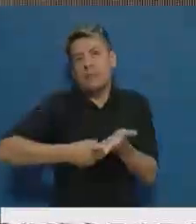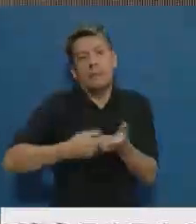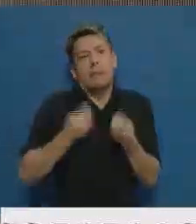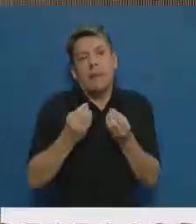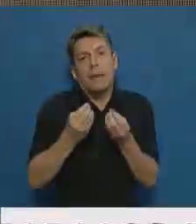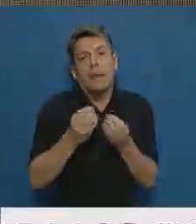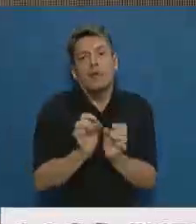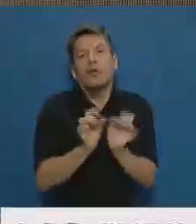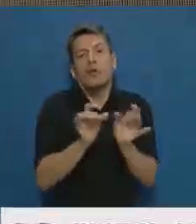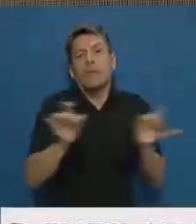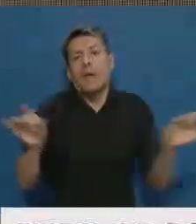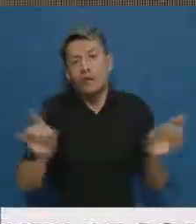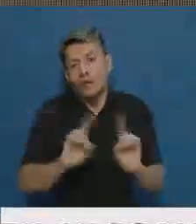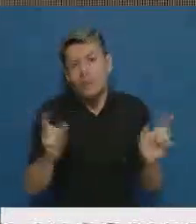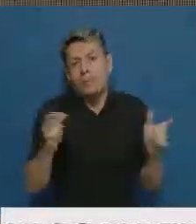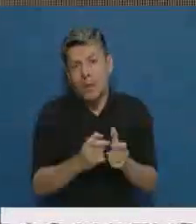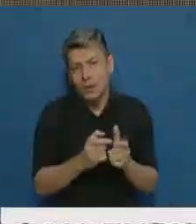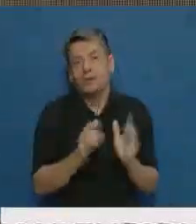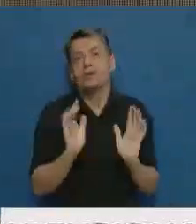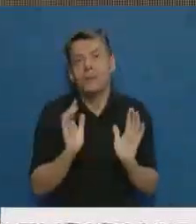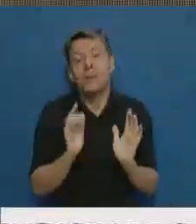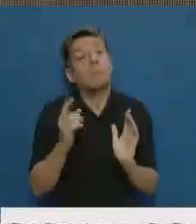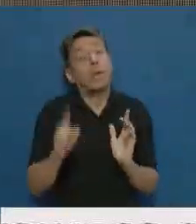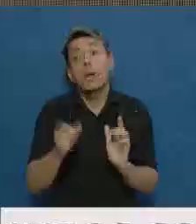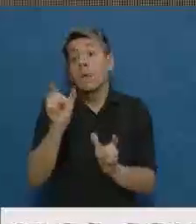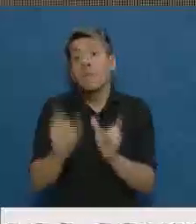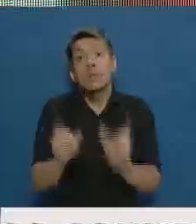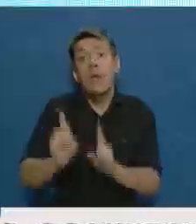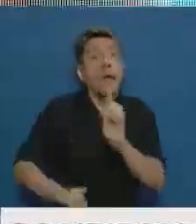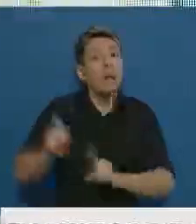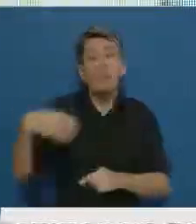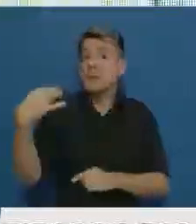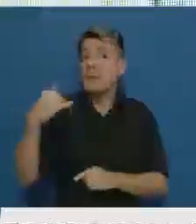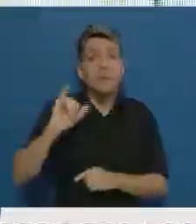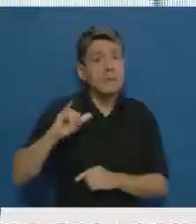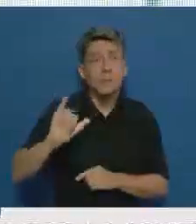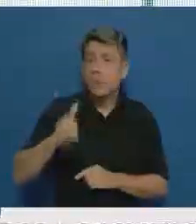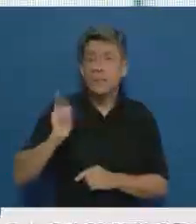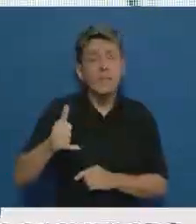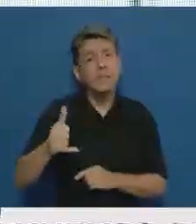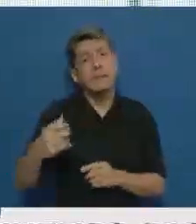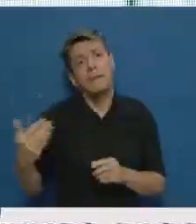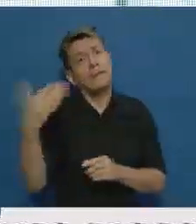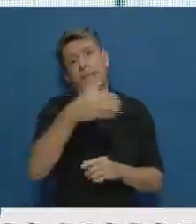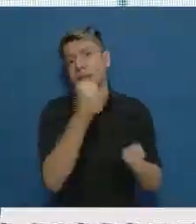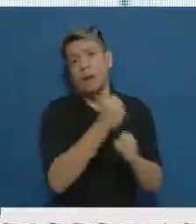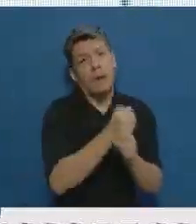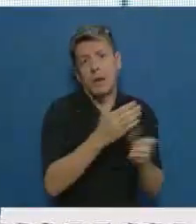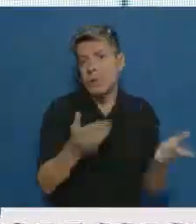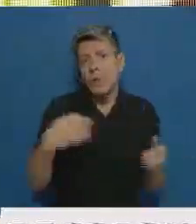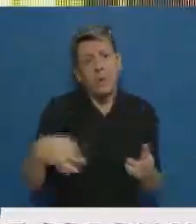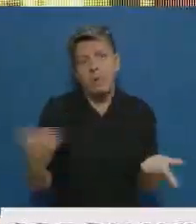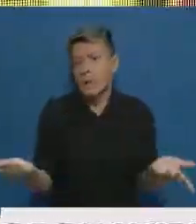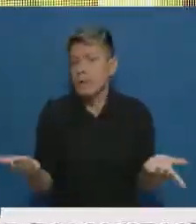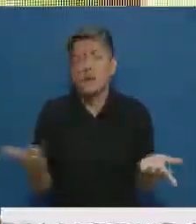sin tener alicientes, distintos, uh-huh, alicientes, uh-huh, para las personas que sí o sí se tienen que transportar en transporte público, como son los trabajadores y como son muchas personas que